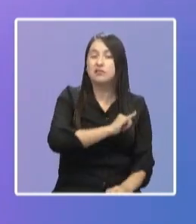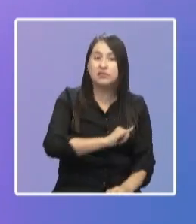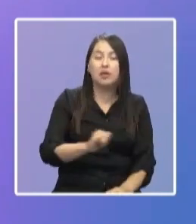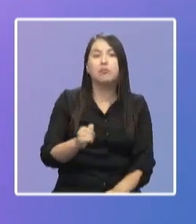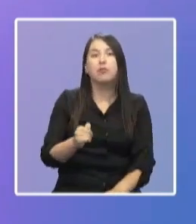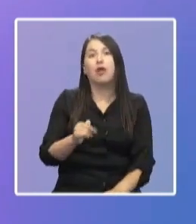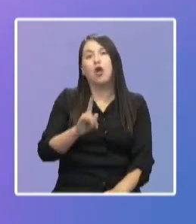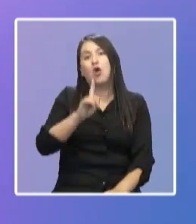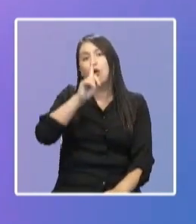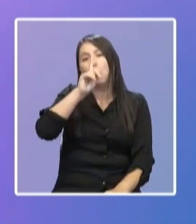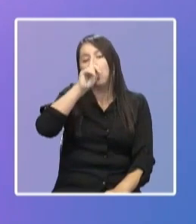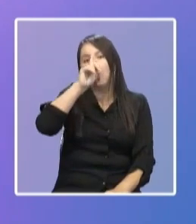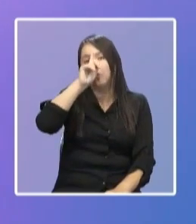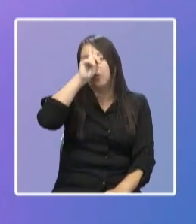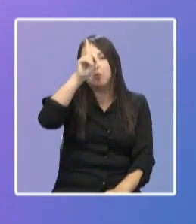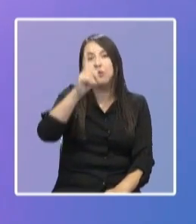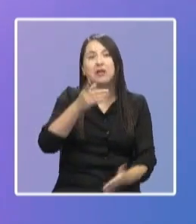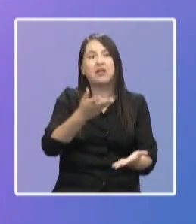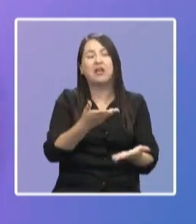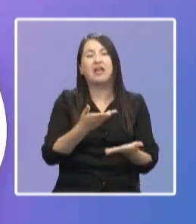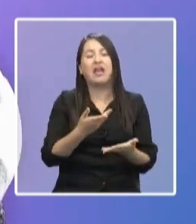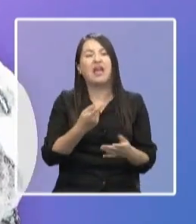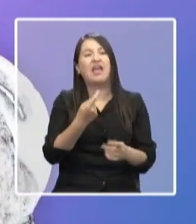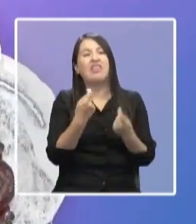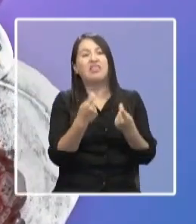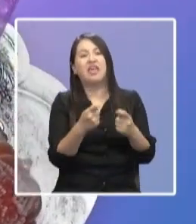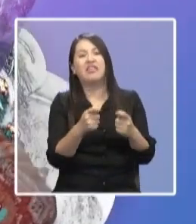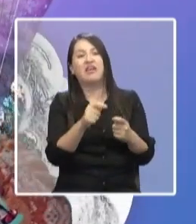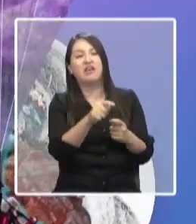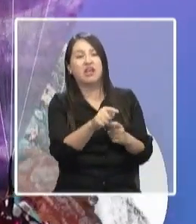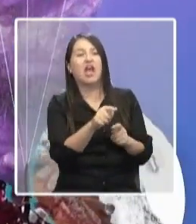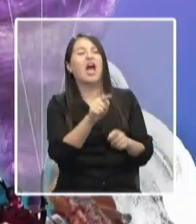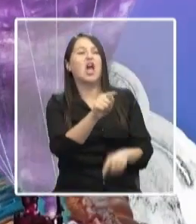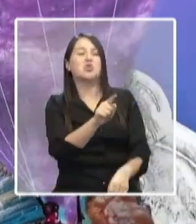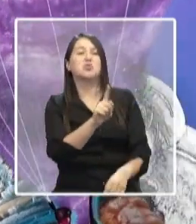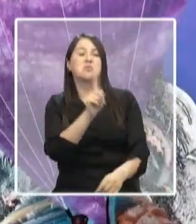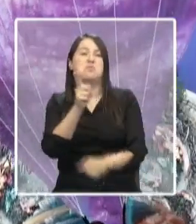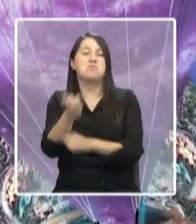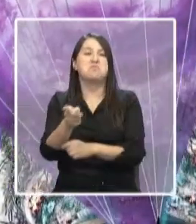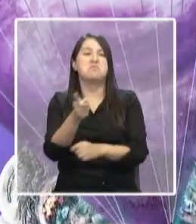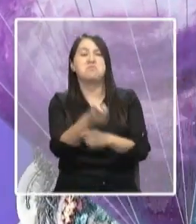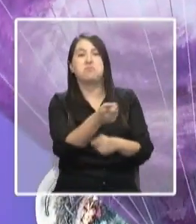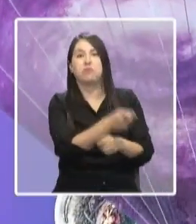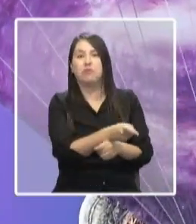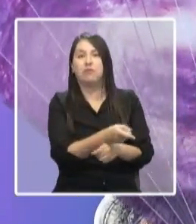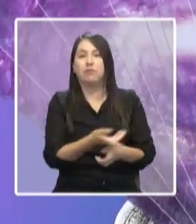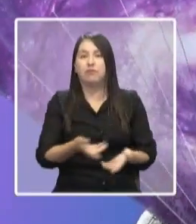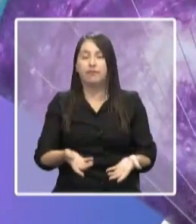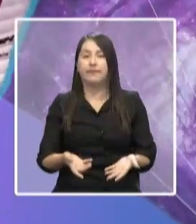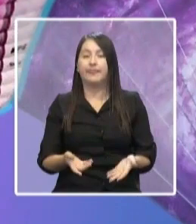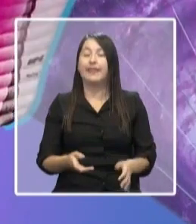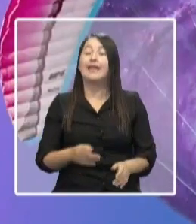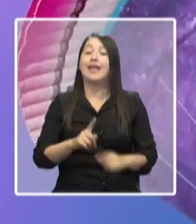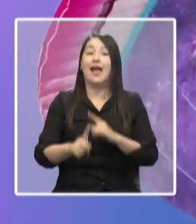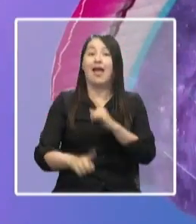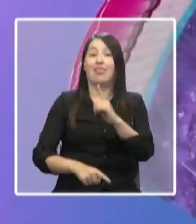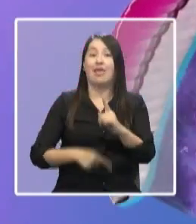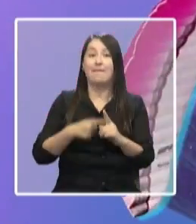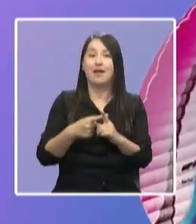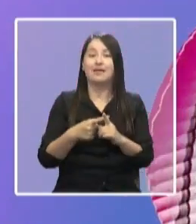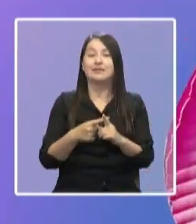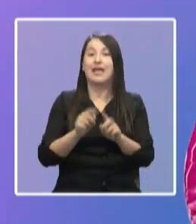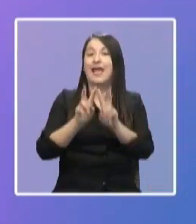que permanentemente las trataban de situar en ciertos lugares. Y además puso el tema de